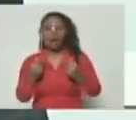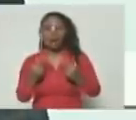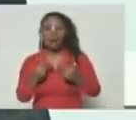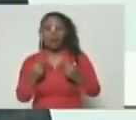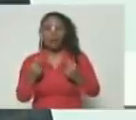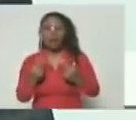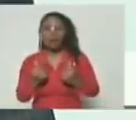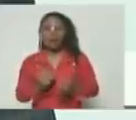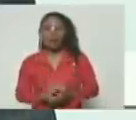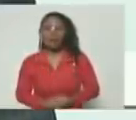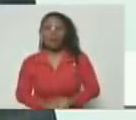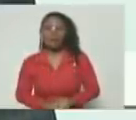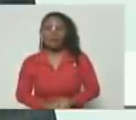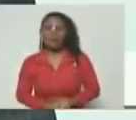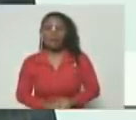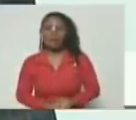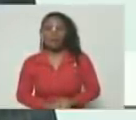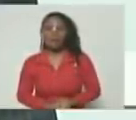economía.